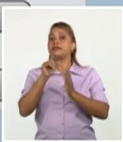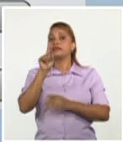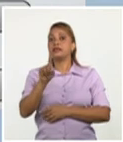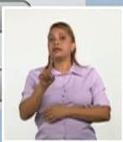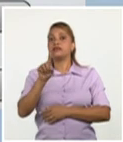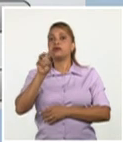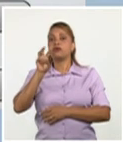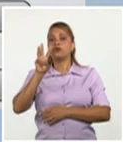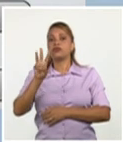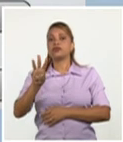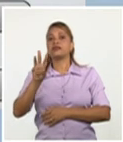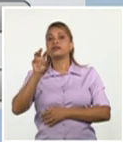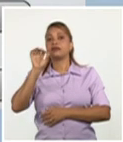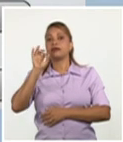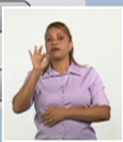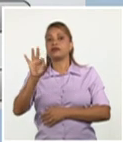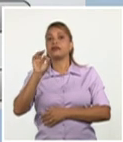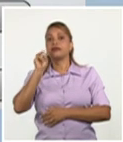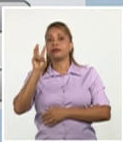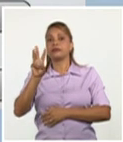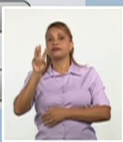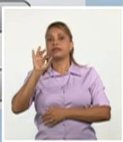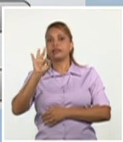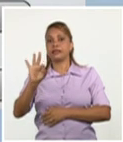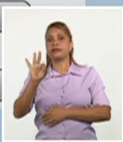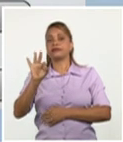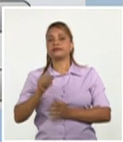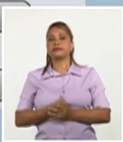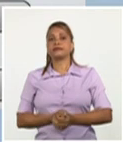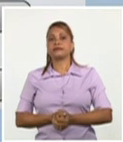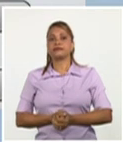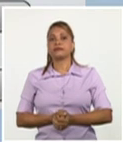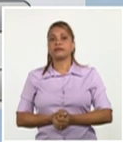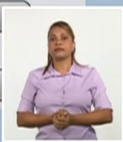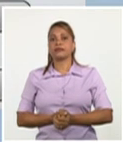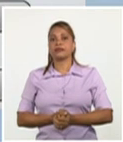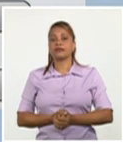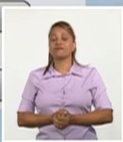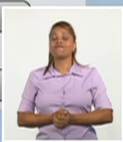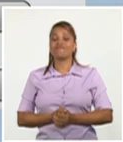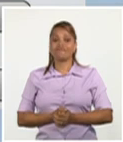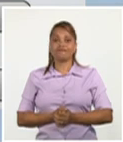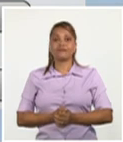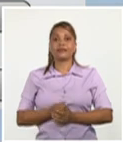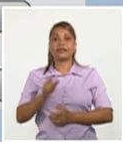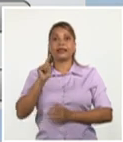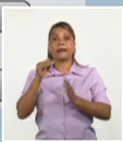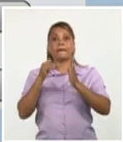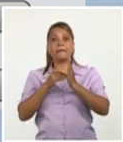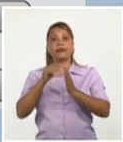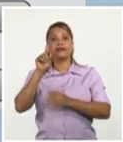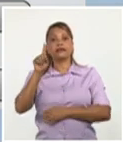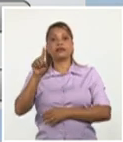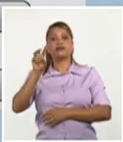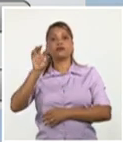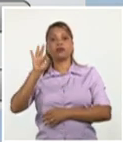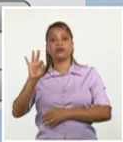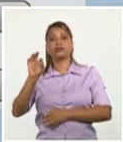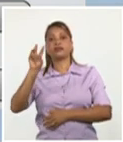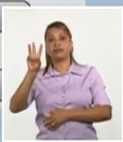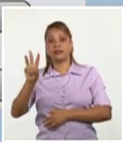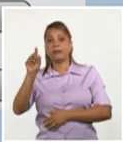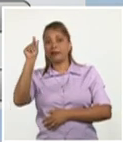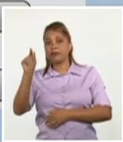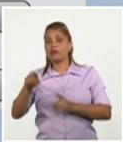1.183 pacientes con COVID-19. Ya esto hace que la positividad de las muestras analizadas ayer